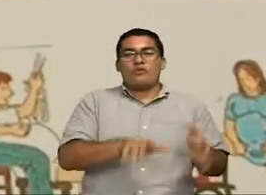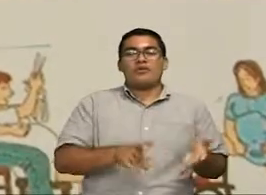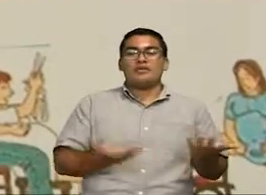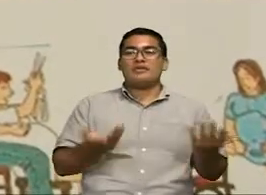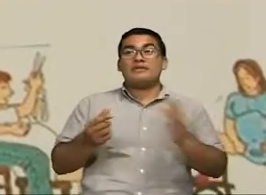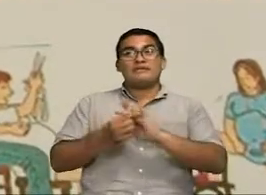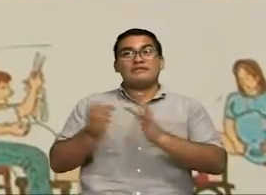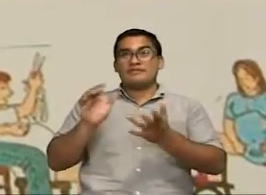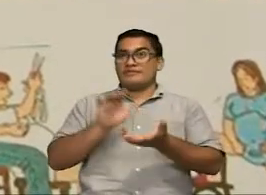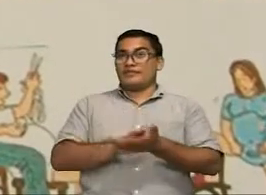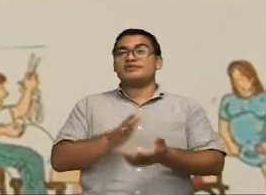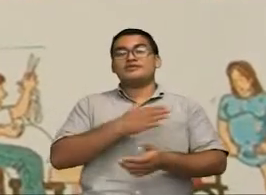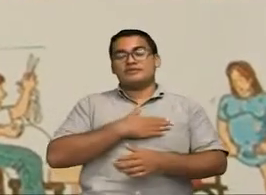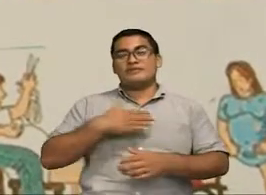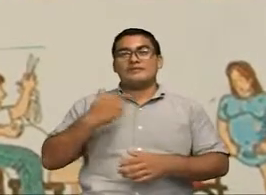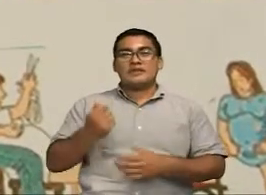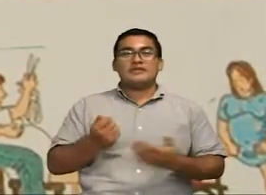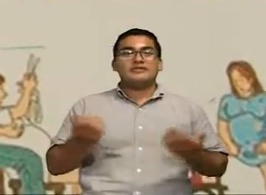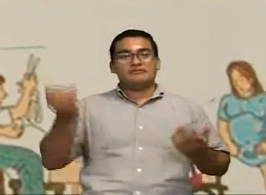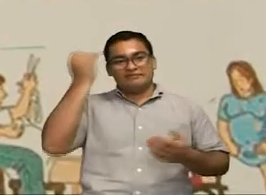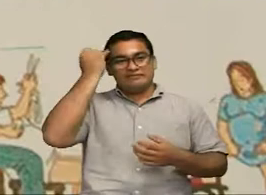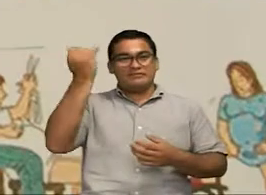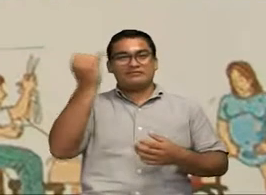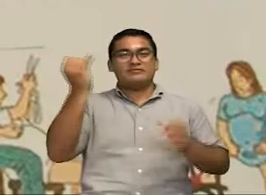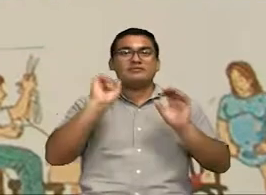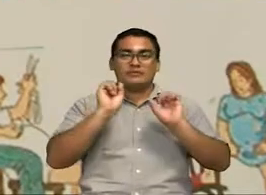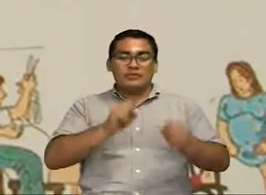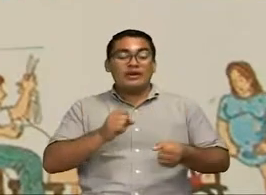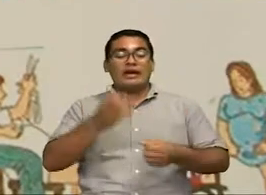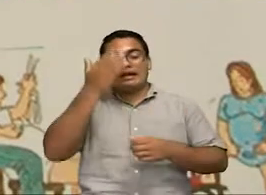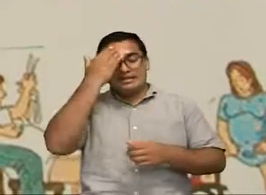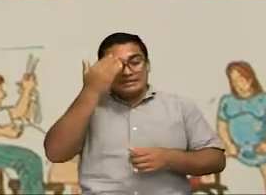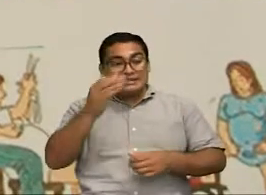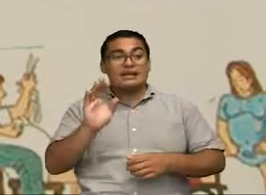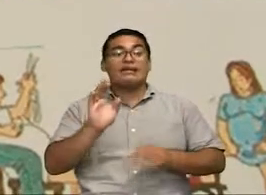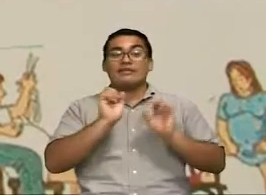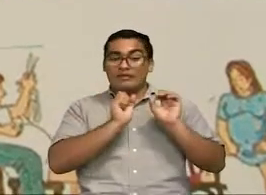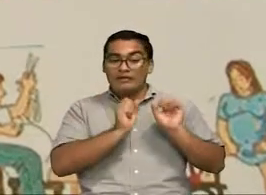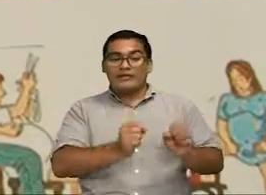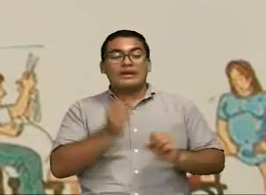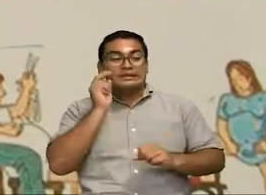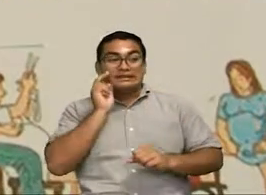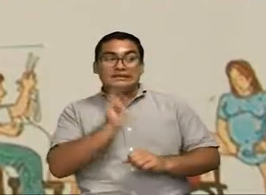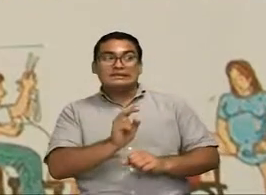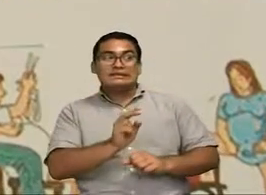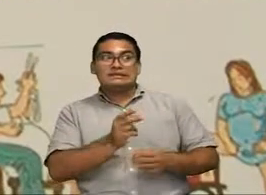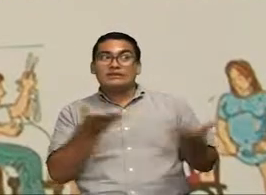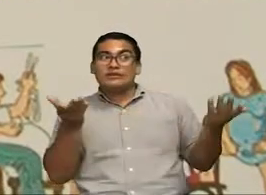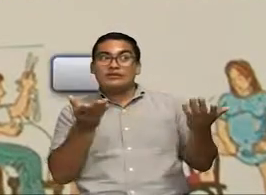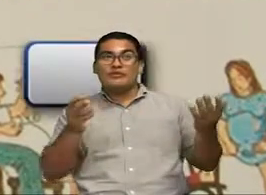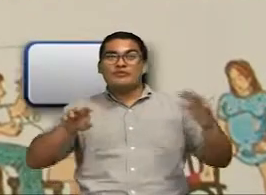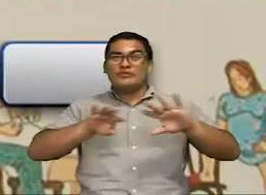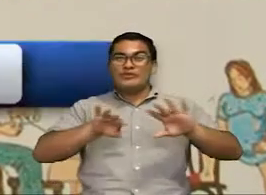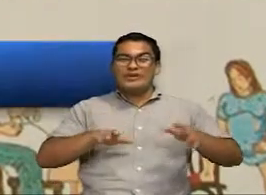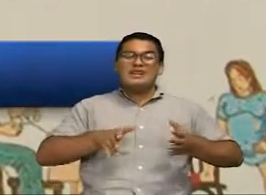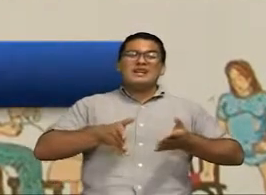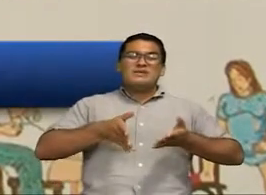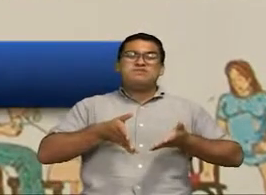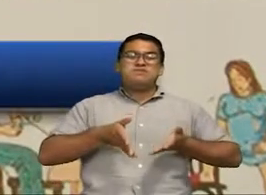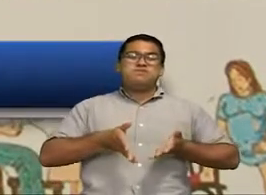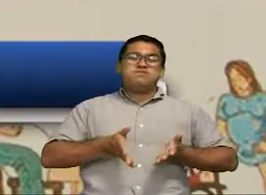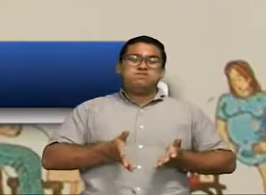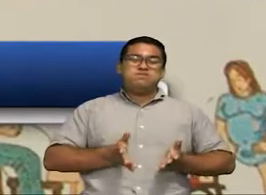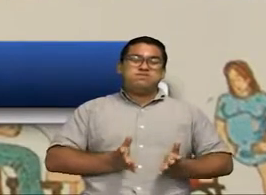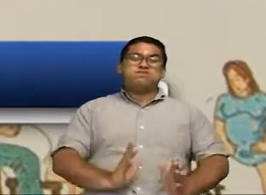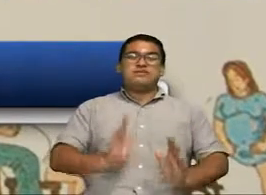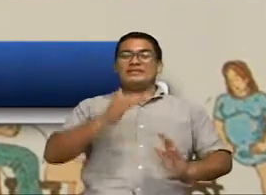el mejor, el ideal, ¿verdad? Porque ahí ellos van creando conciencia, los varones, de lo que pasa a la mujer en un trabajo de parto